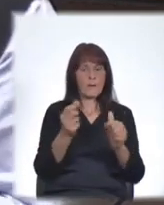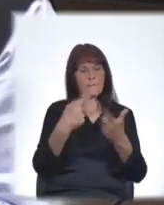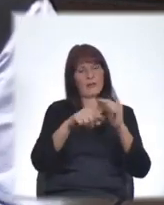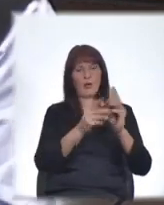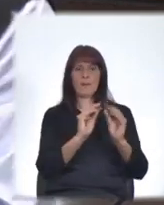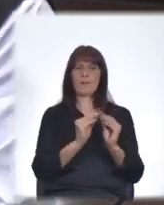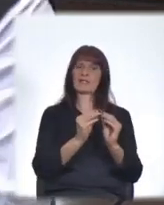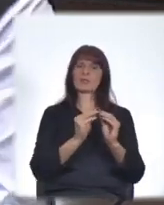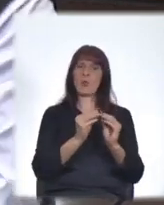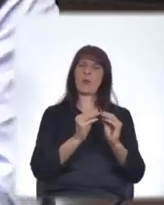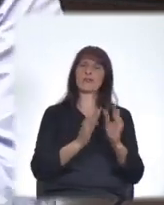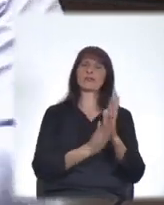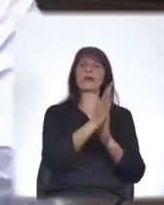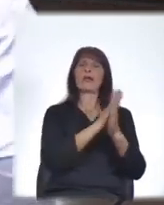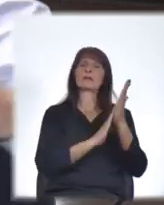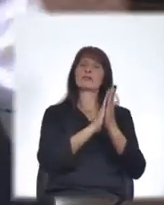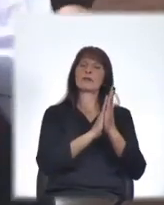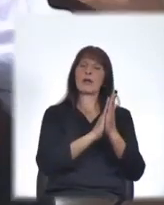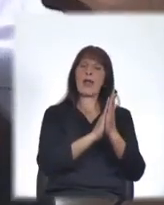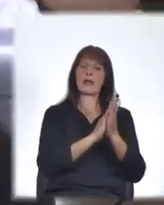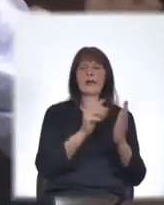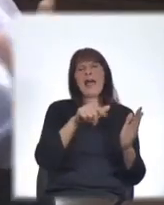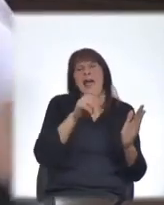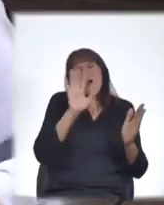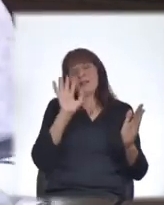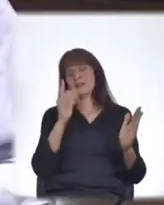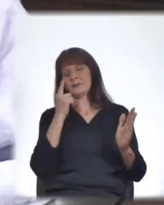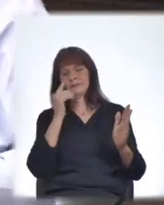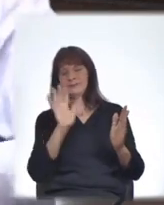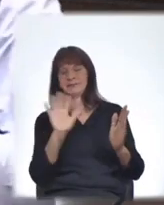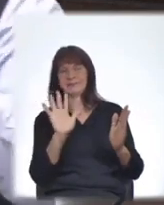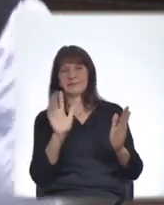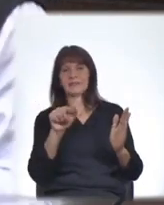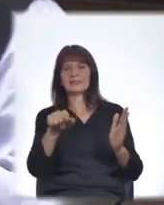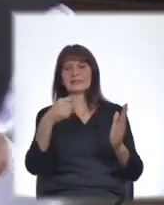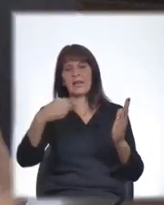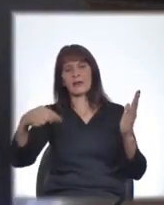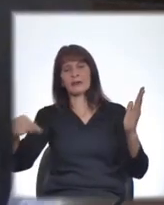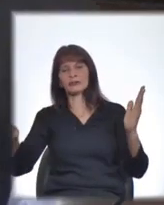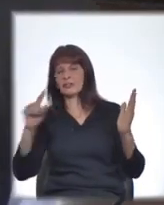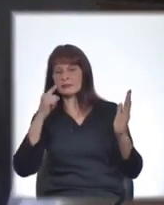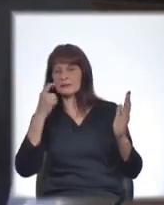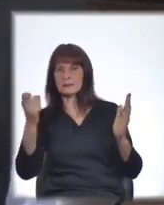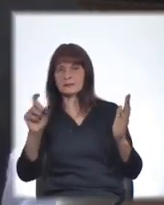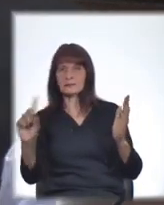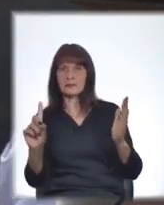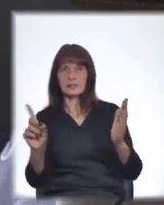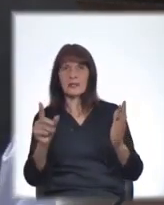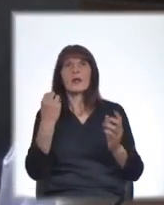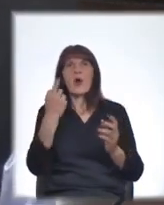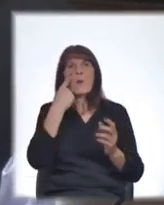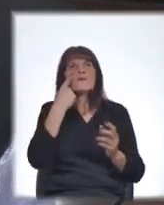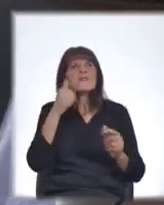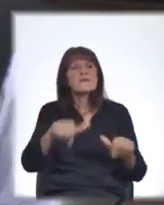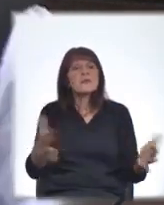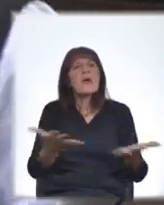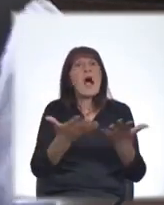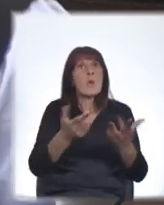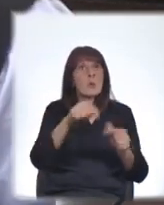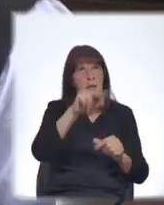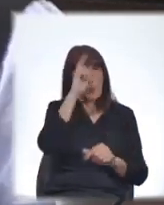nacional, en definitiva, ignora enormemente estas brutales transformaciones que se están viviendo en el país, que se han